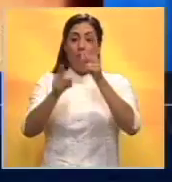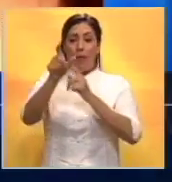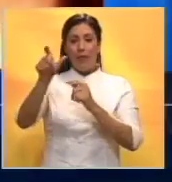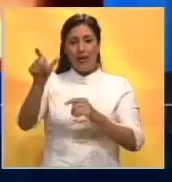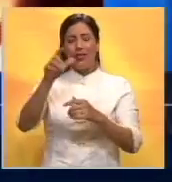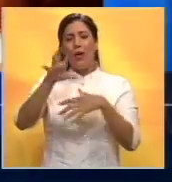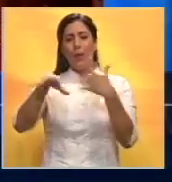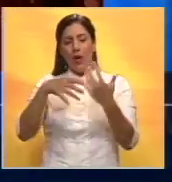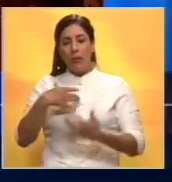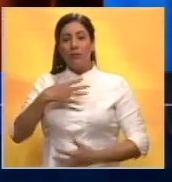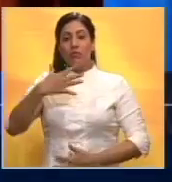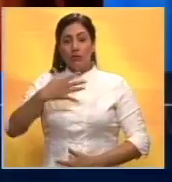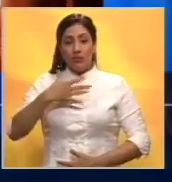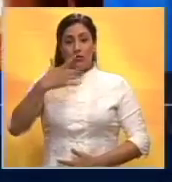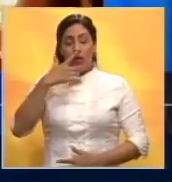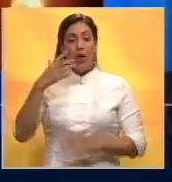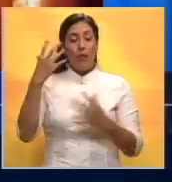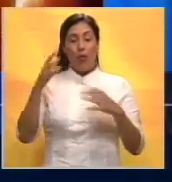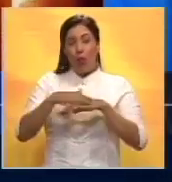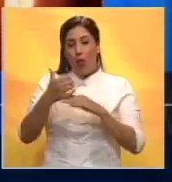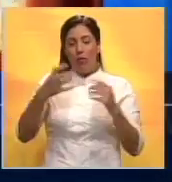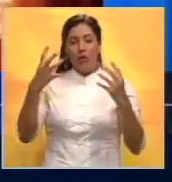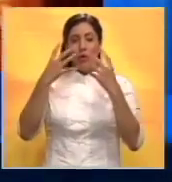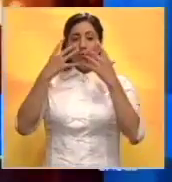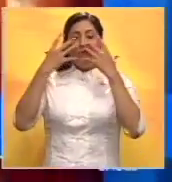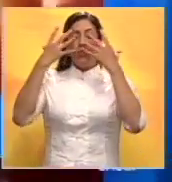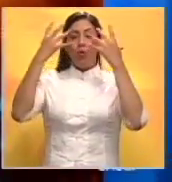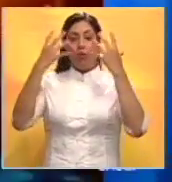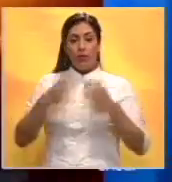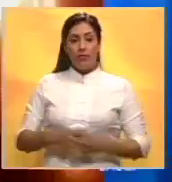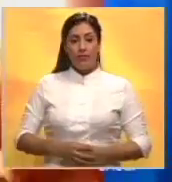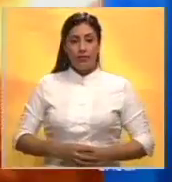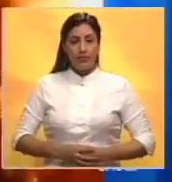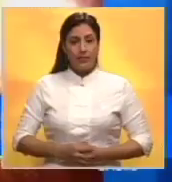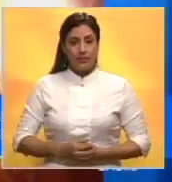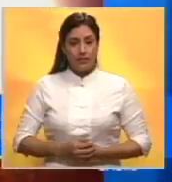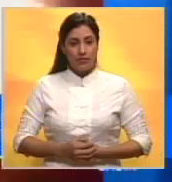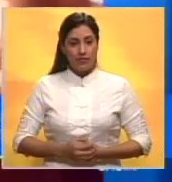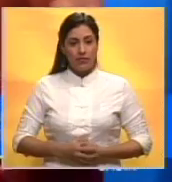sufrieron problemas respiratorios debido a la inhalación del